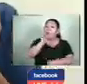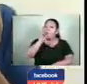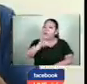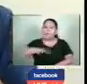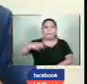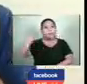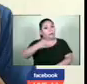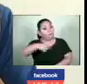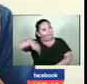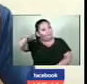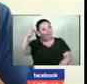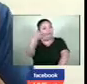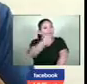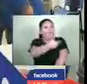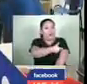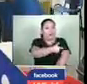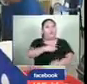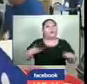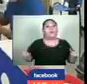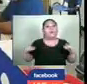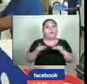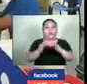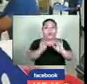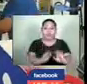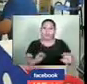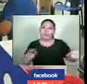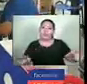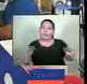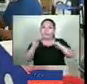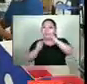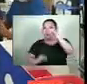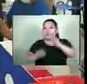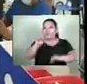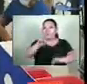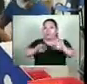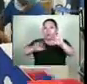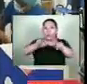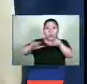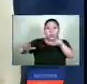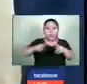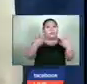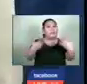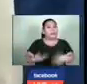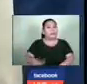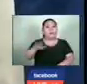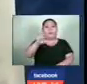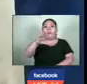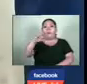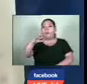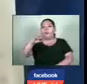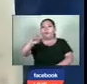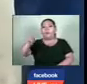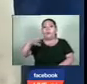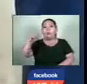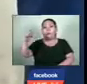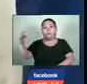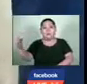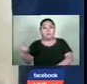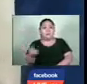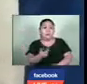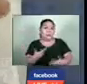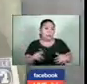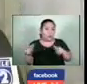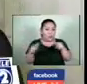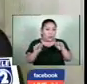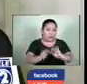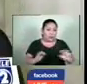de la vacunación, incluyendo a los menores de edad, que por cierto más de 500,000 ha adquirido su inmunización.